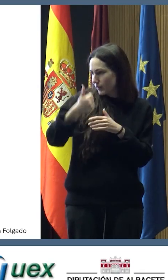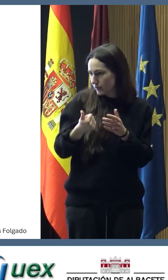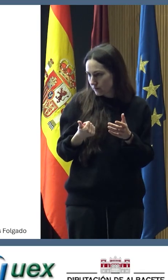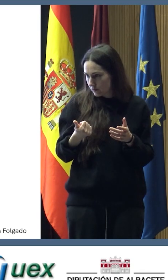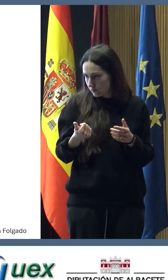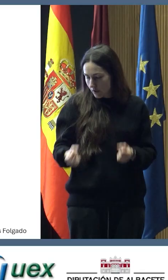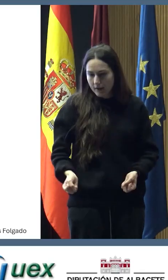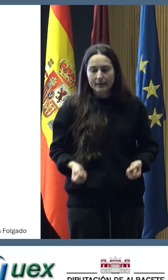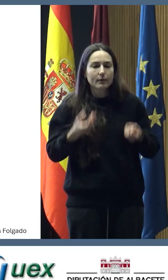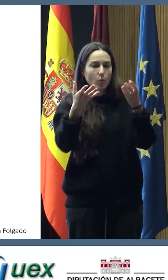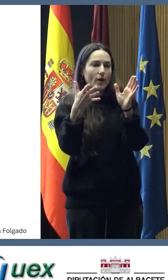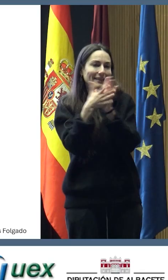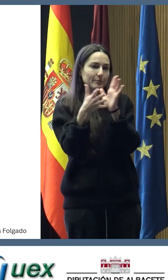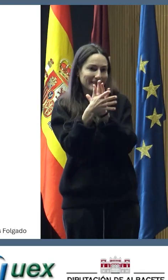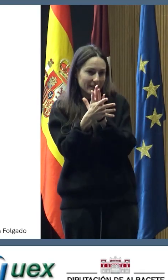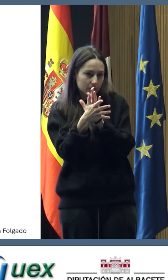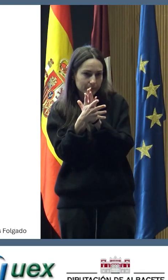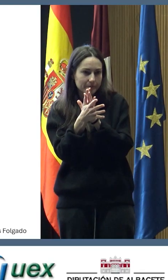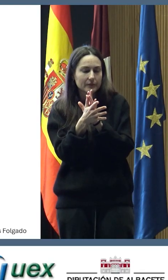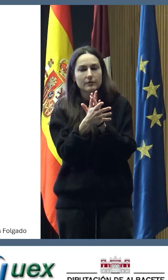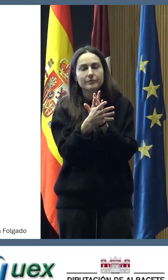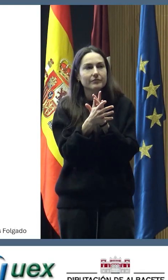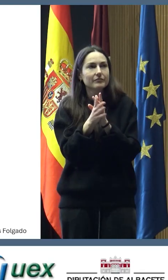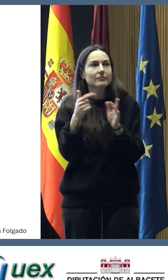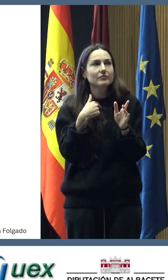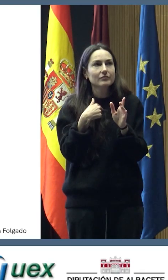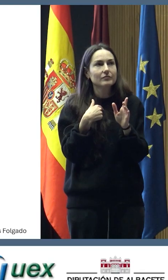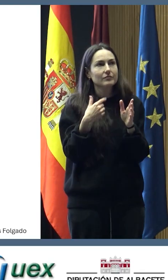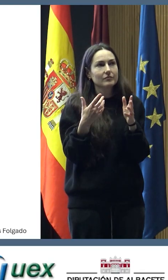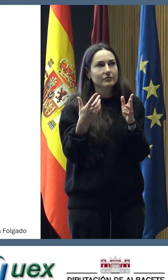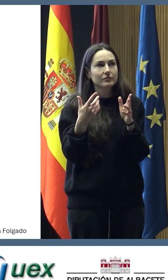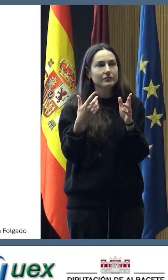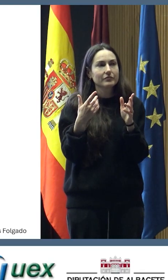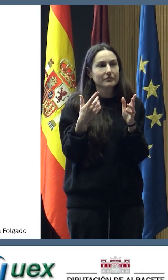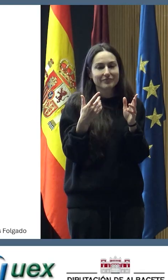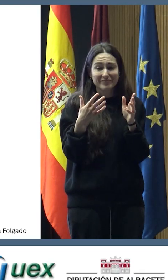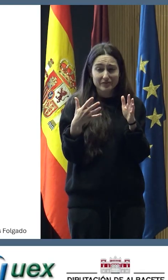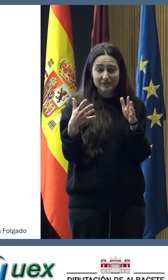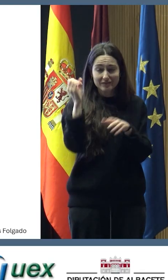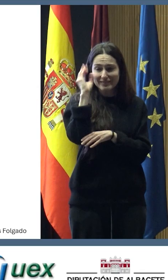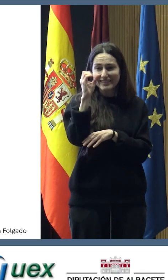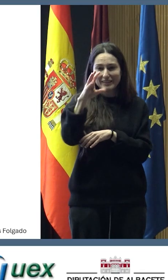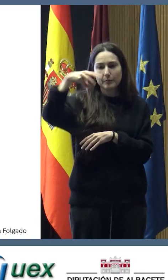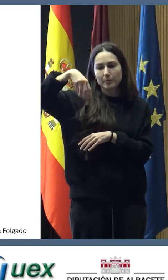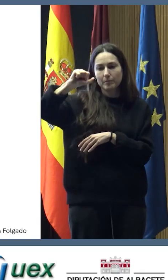querer explicar que le duele, ¿no? Entonces he cogido de una charla de María Teresa Ruiz